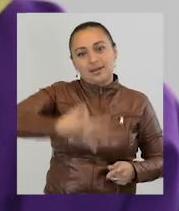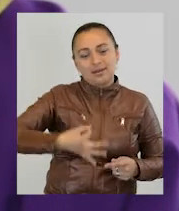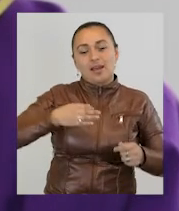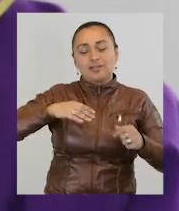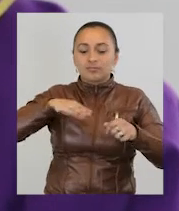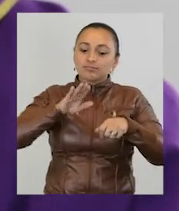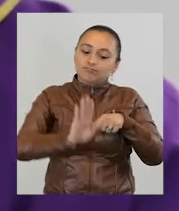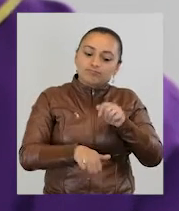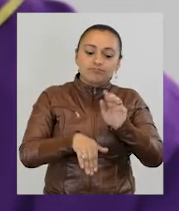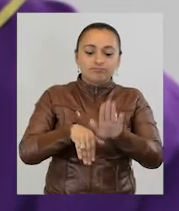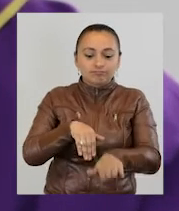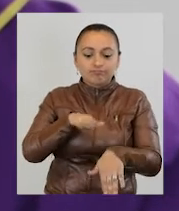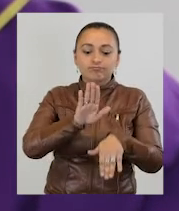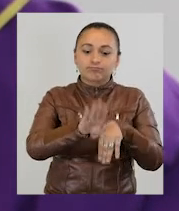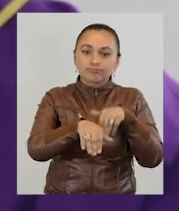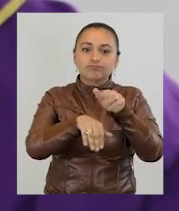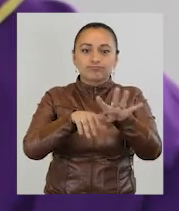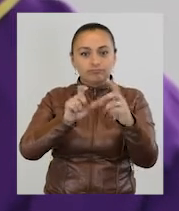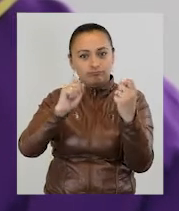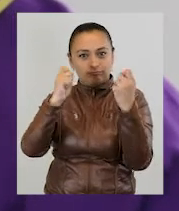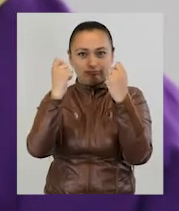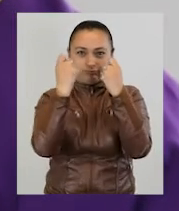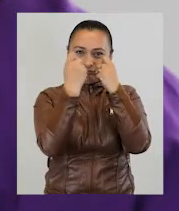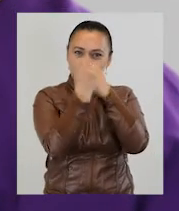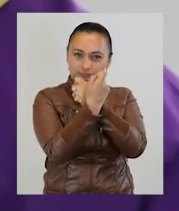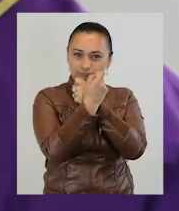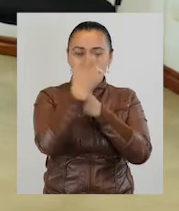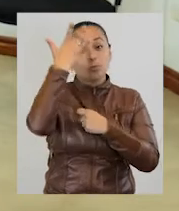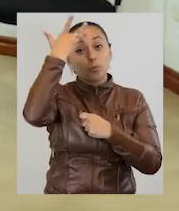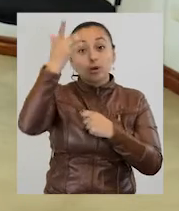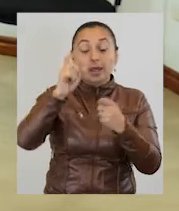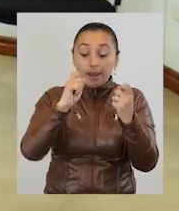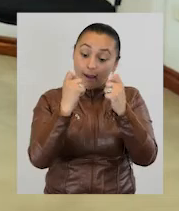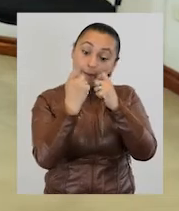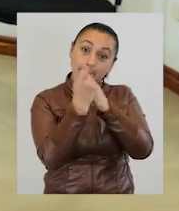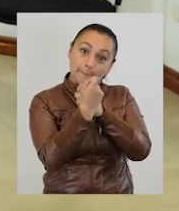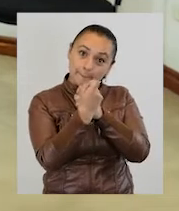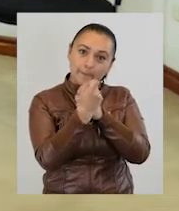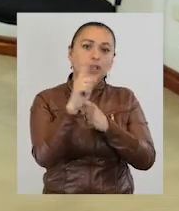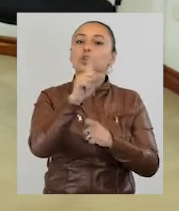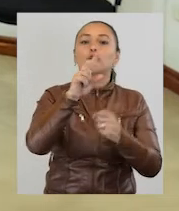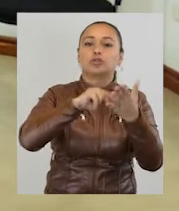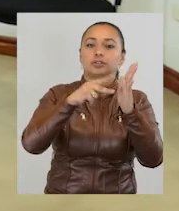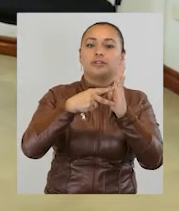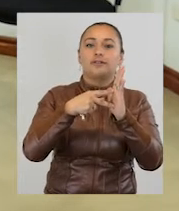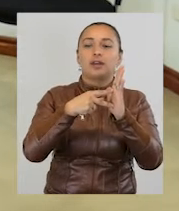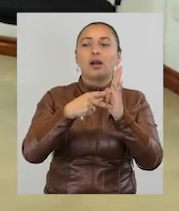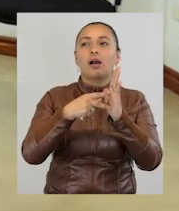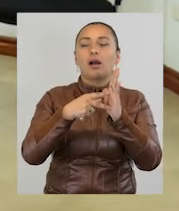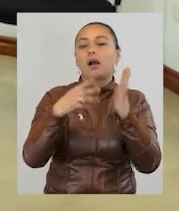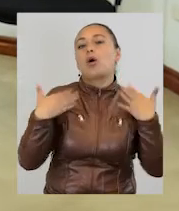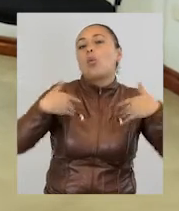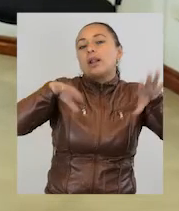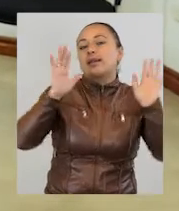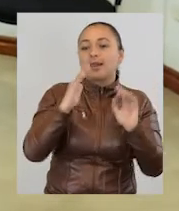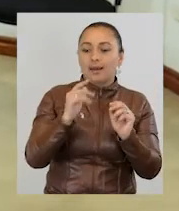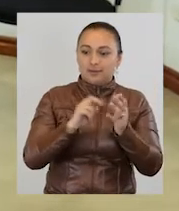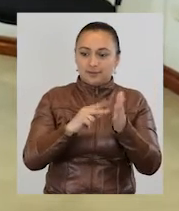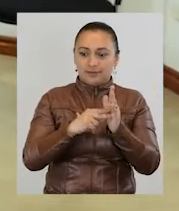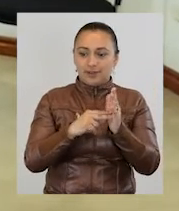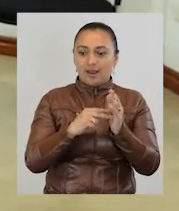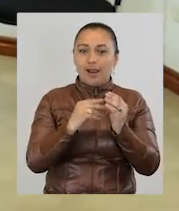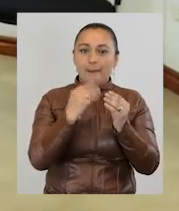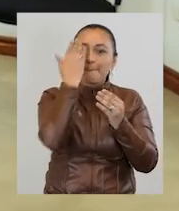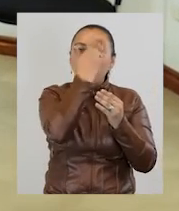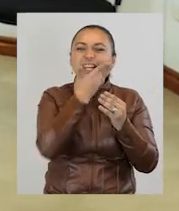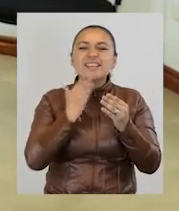encontrar los verdaderos caminos de transfiguración. Porque transfigurar no es un